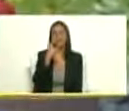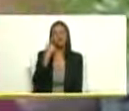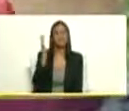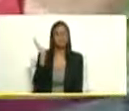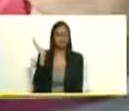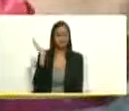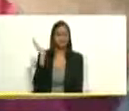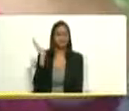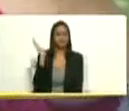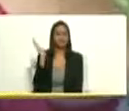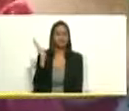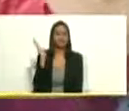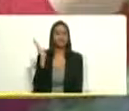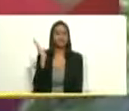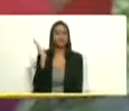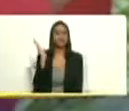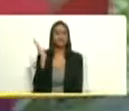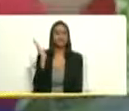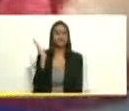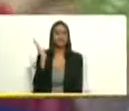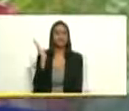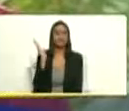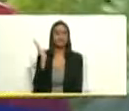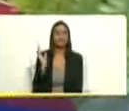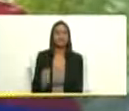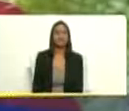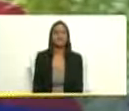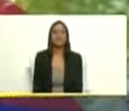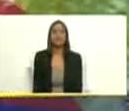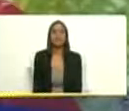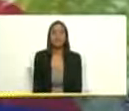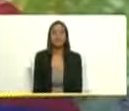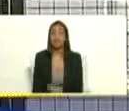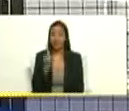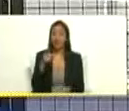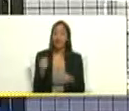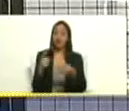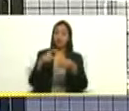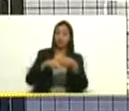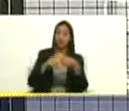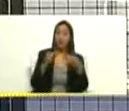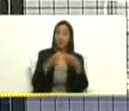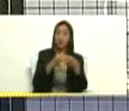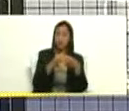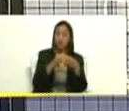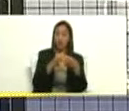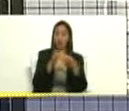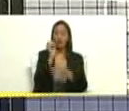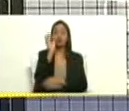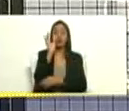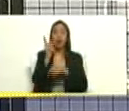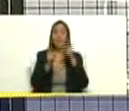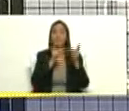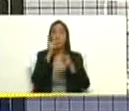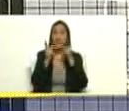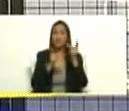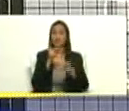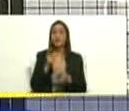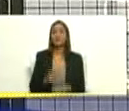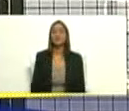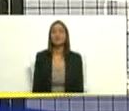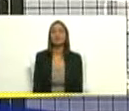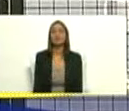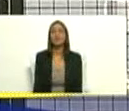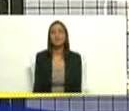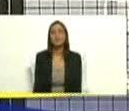Ah y el mamora no es el Consejo Político sí Ah bien mamora Ah bueno tiene ya la barba Blanca